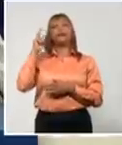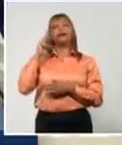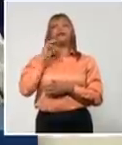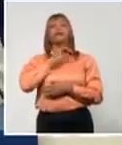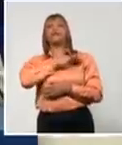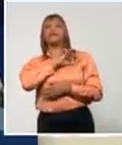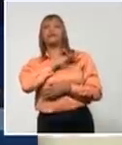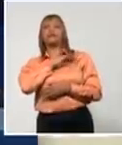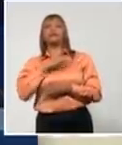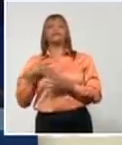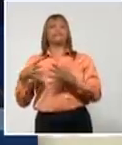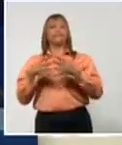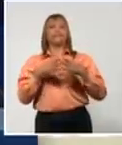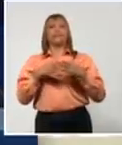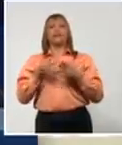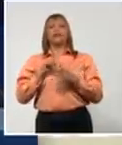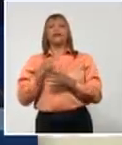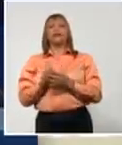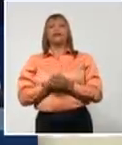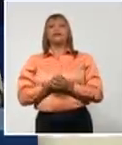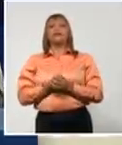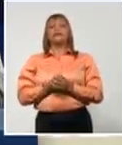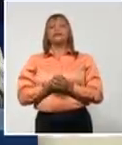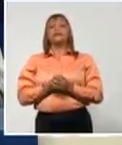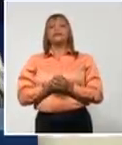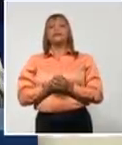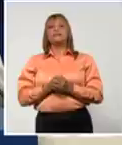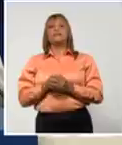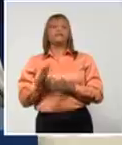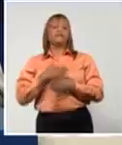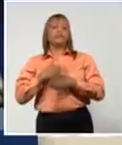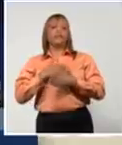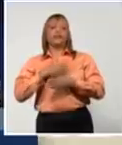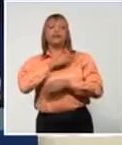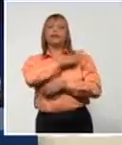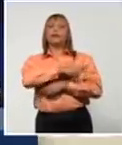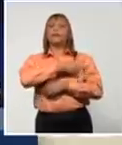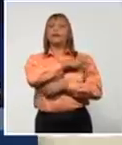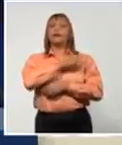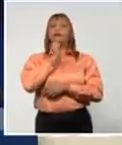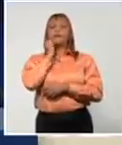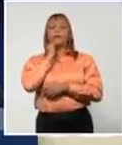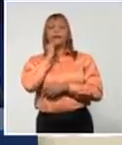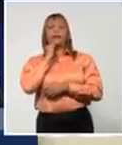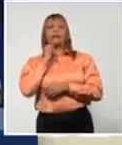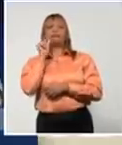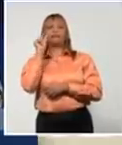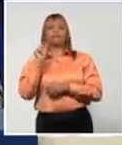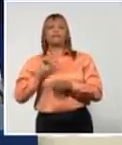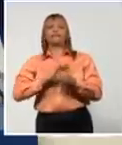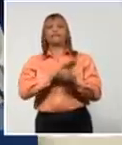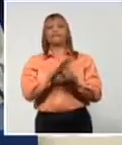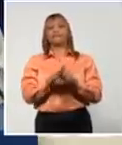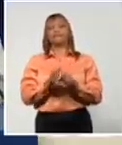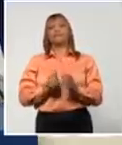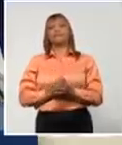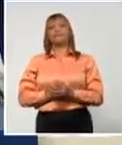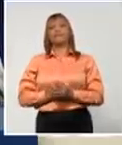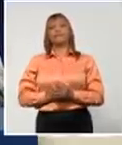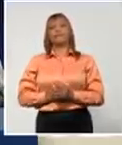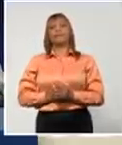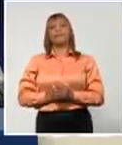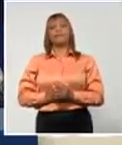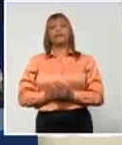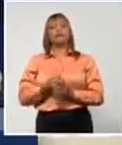Reino Unido, Irán, entre los países con más casos confirmados en el mundo. Como ustedes